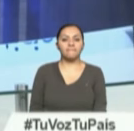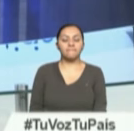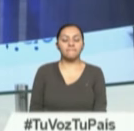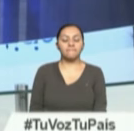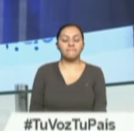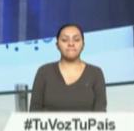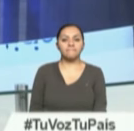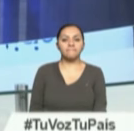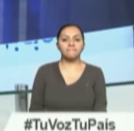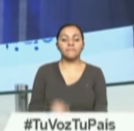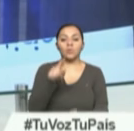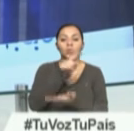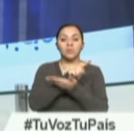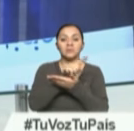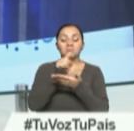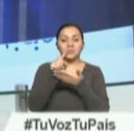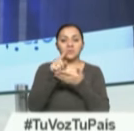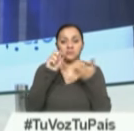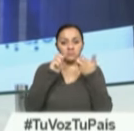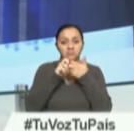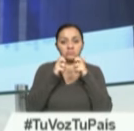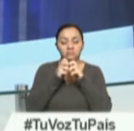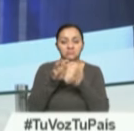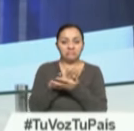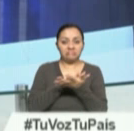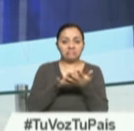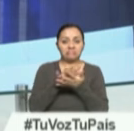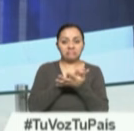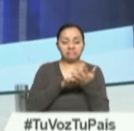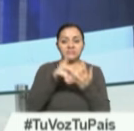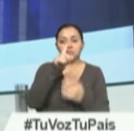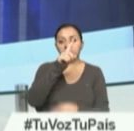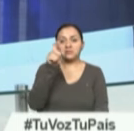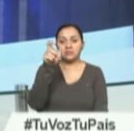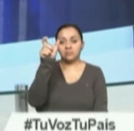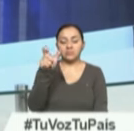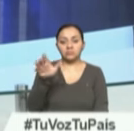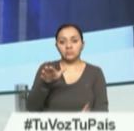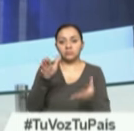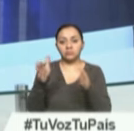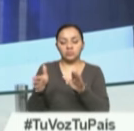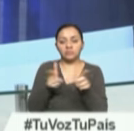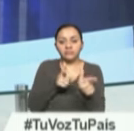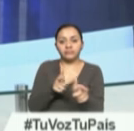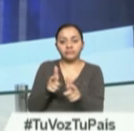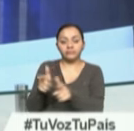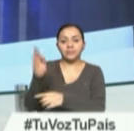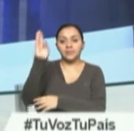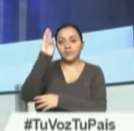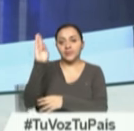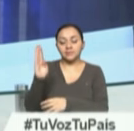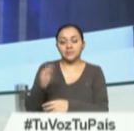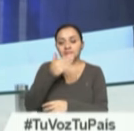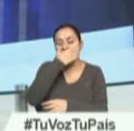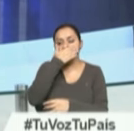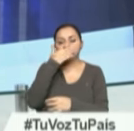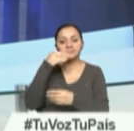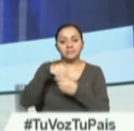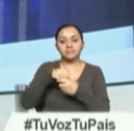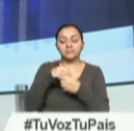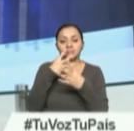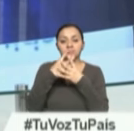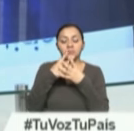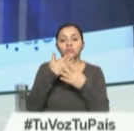Tras una semana sangrienta que dejó casi un centenar de internos asesinados, las autoridades brasileñas emplearán las fuerzas